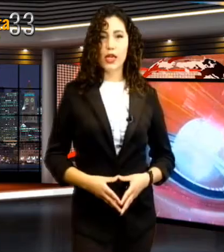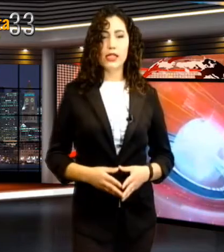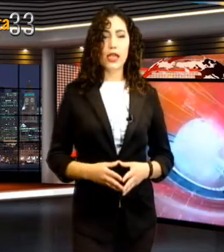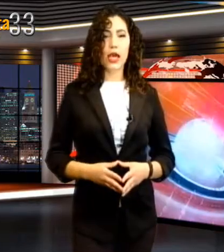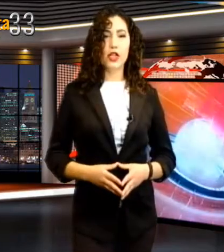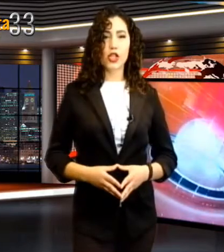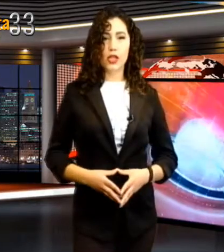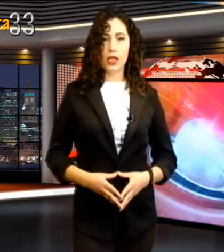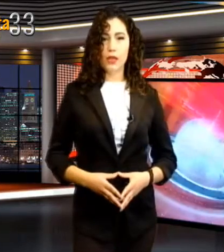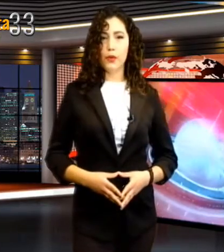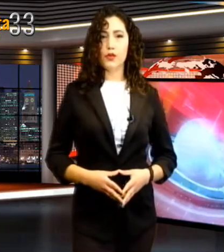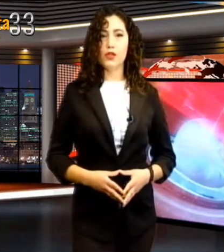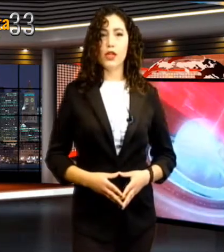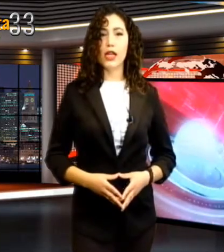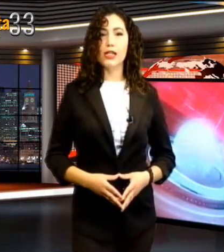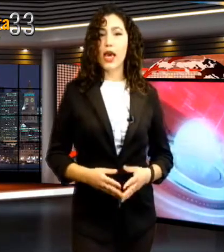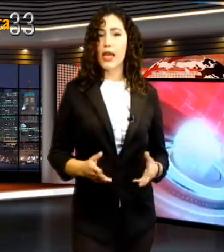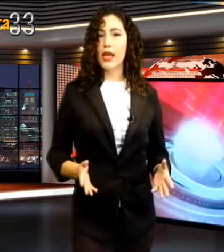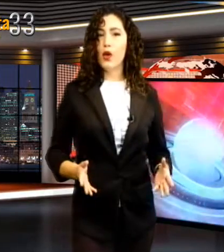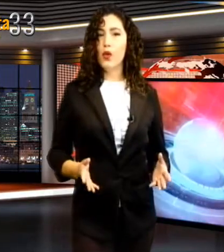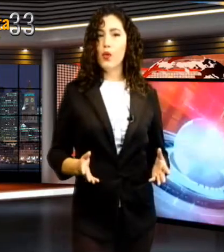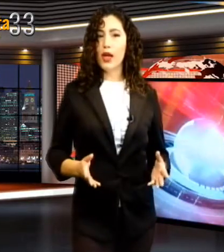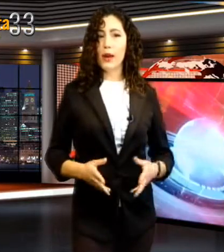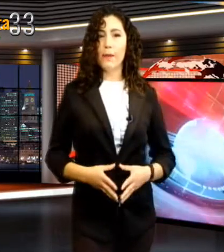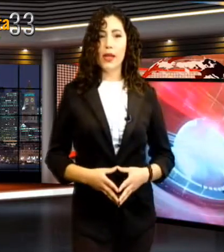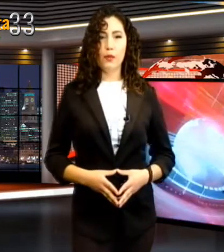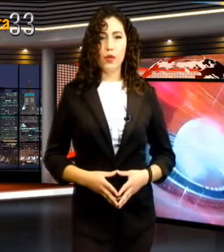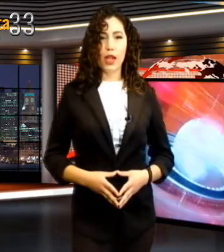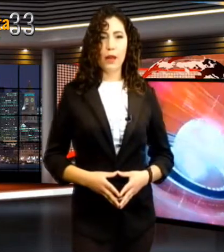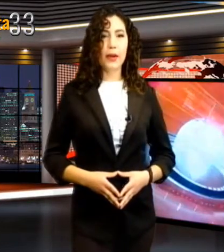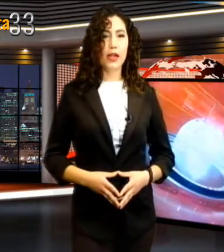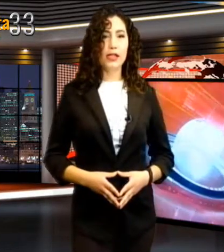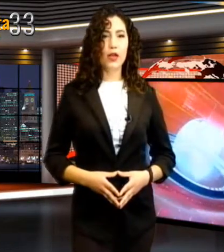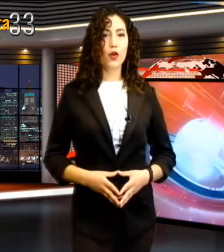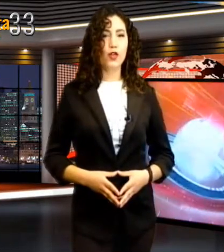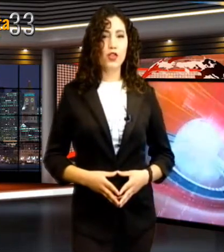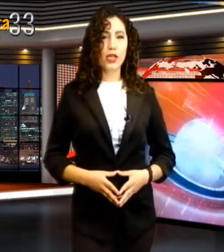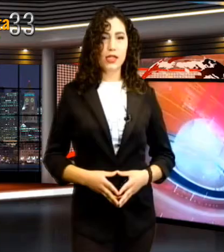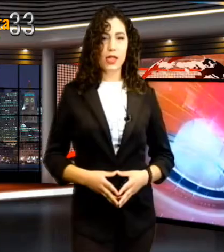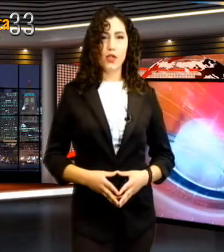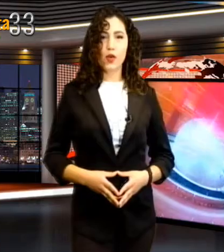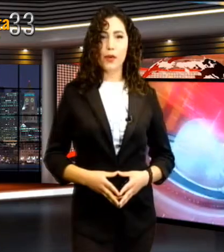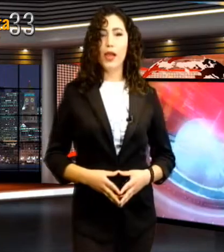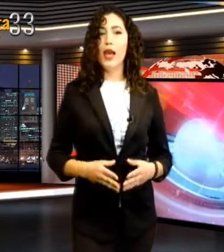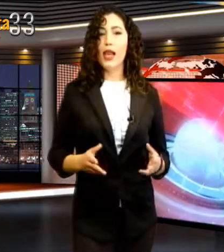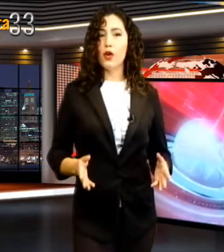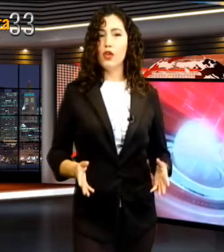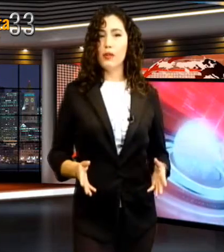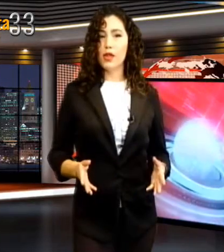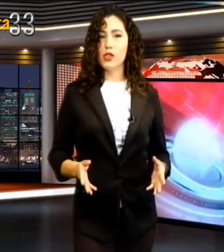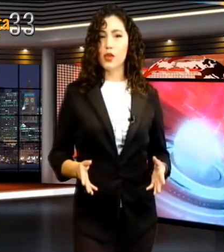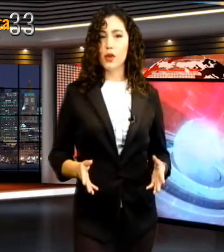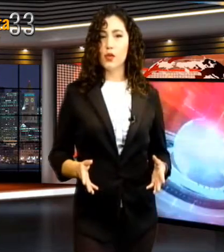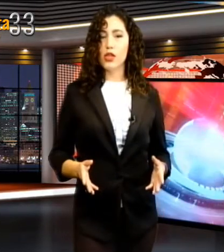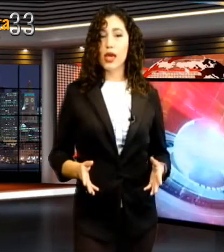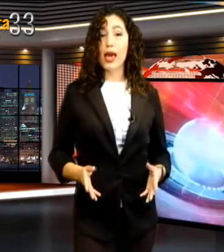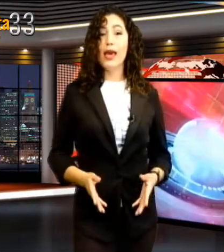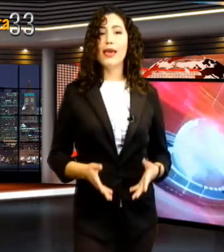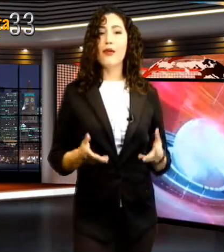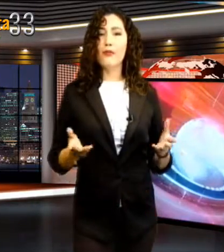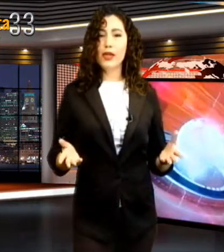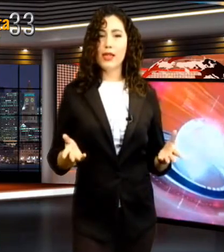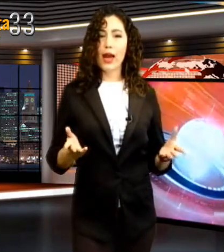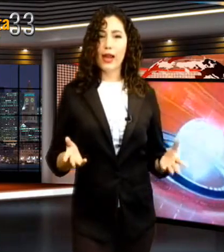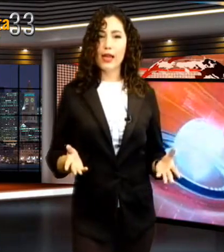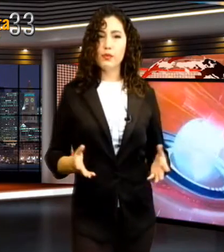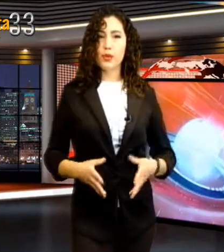Communication, CHC por sus siglas, creó una campaña mundial para hacer conciencia sobre la contaminación acústica